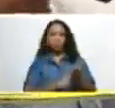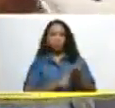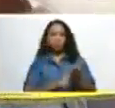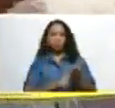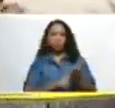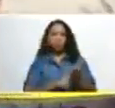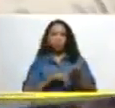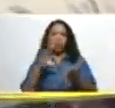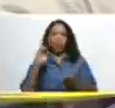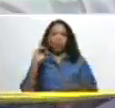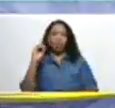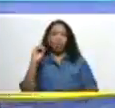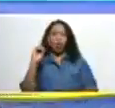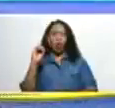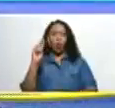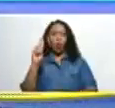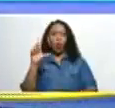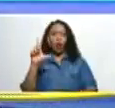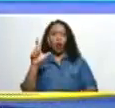Douglas, que